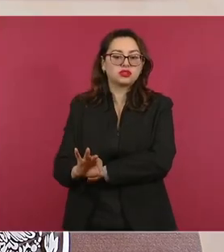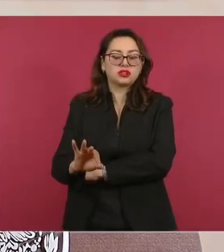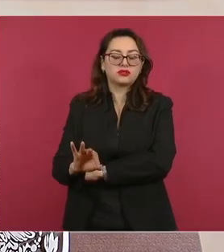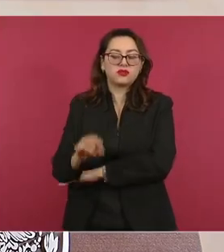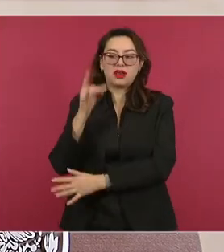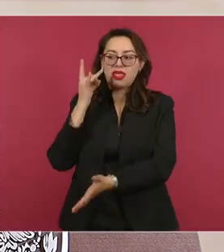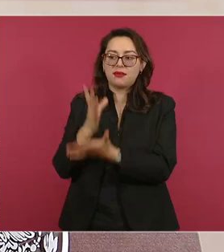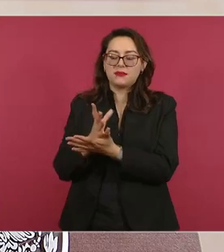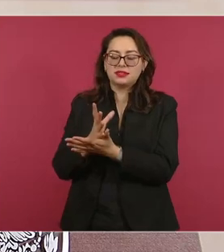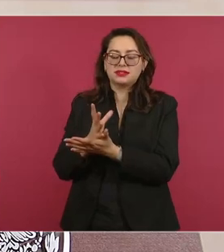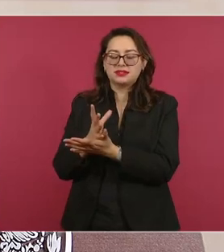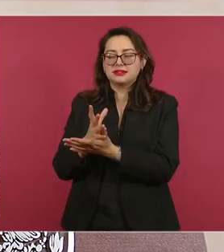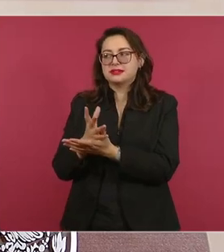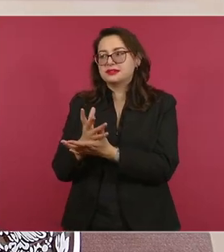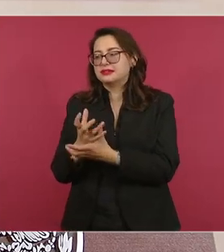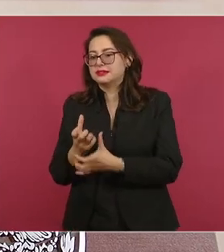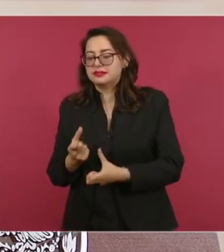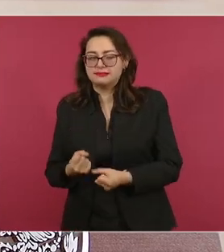producida.